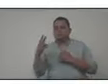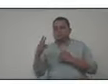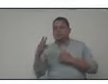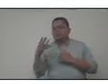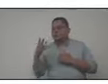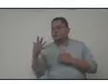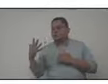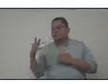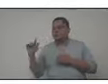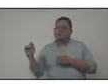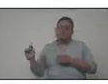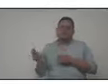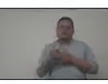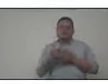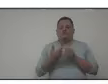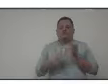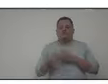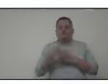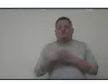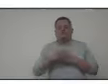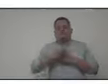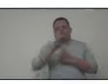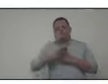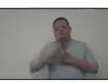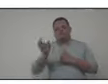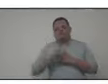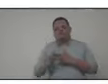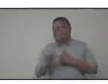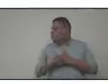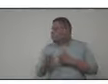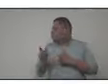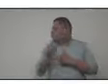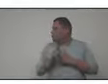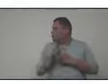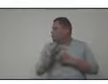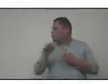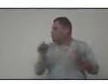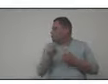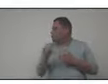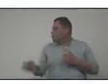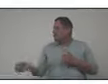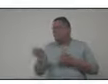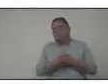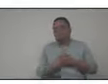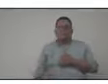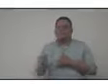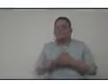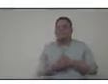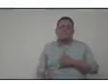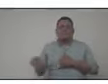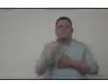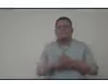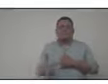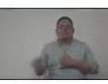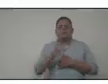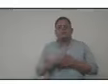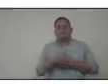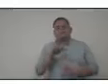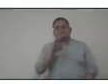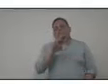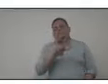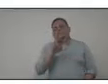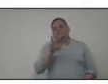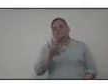1.245 fueron por fuera de Casanare. Vemos cómo Cundinamarca tiene un punto, tenemos 356